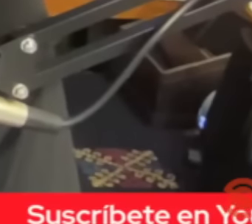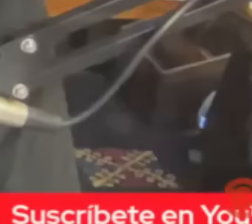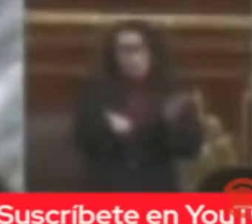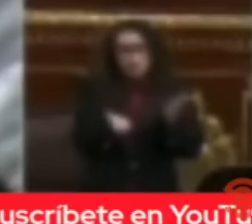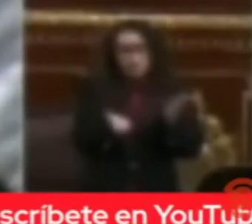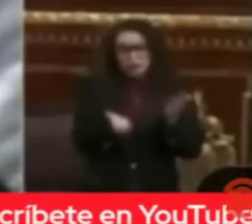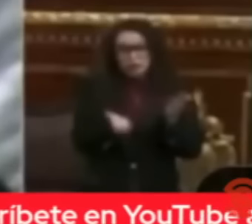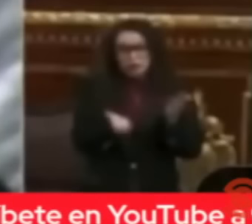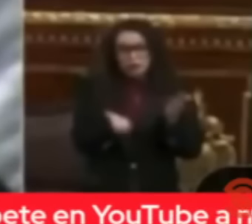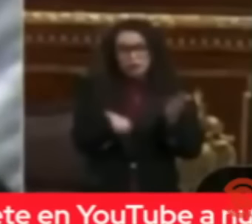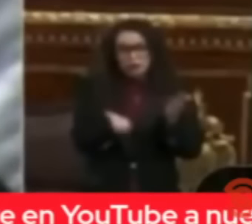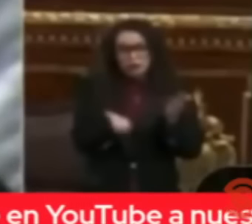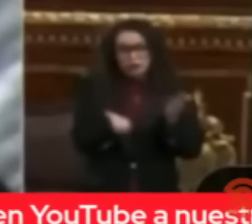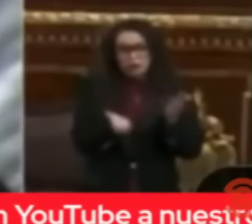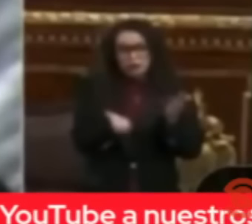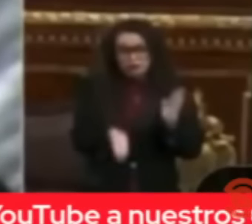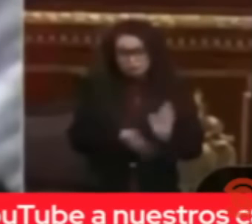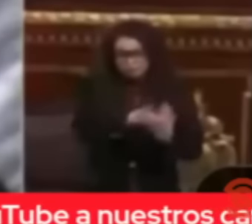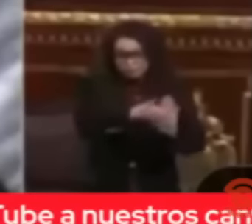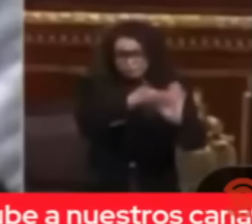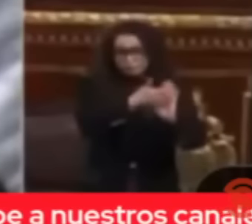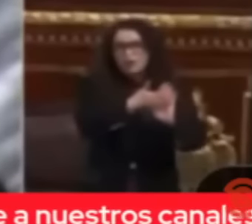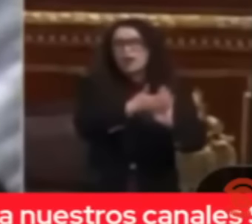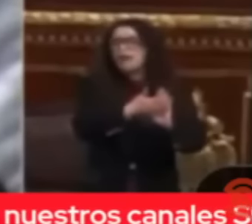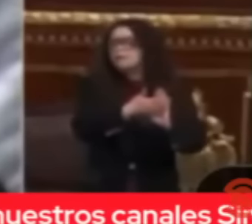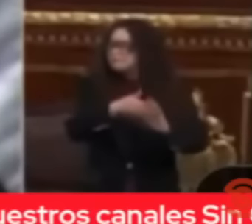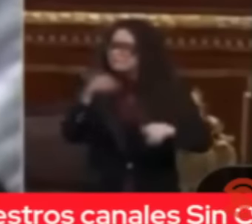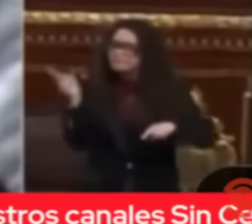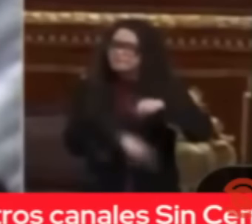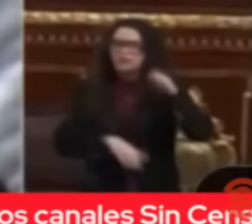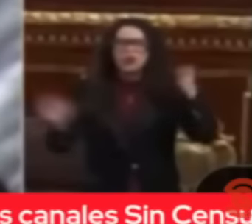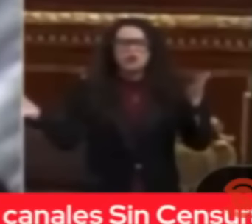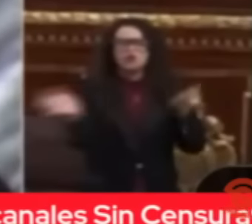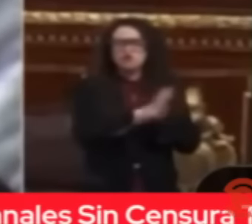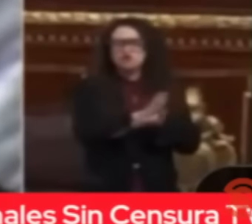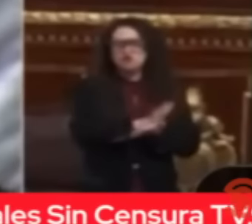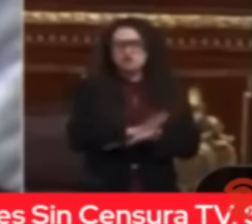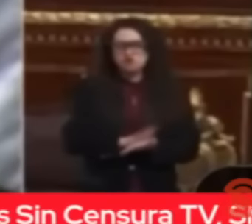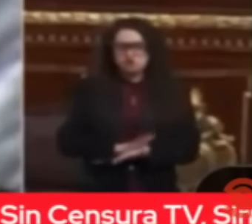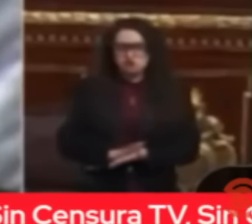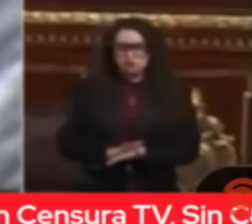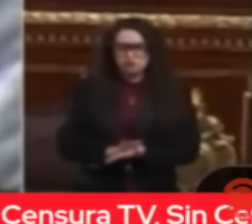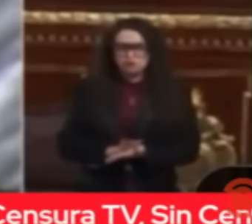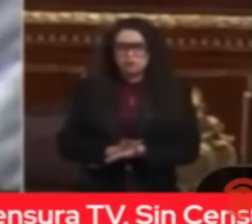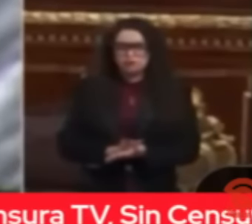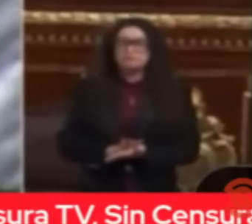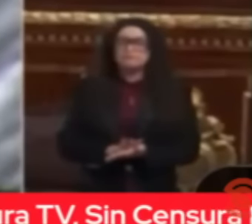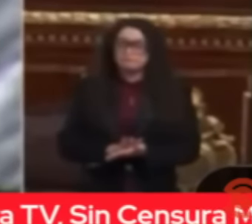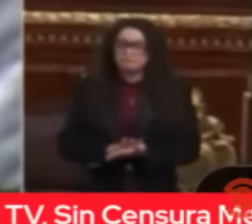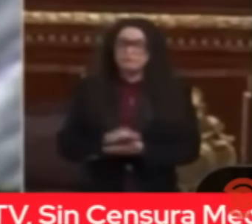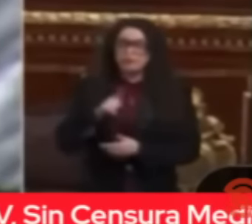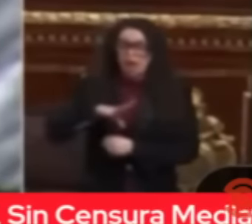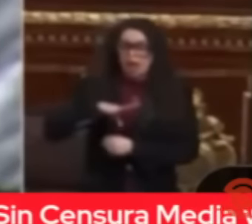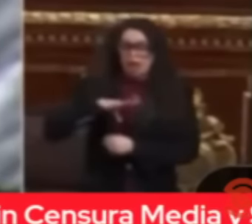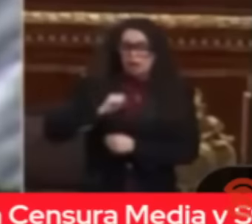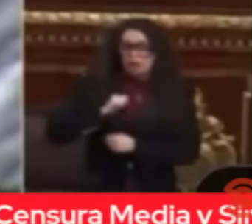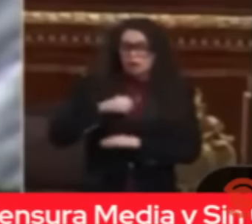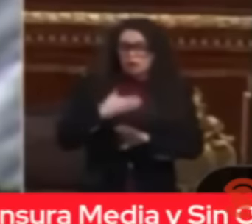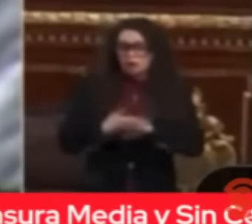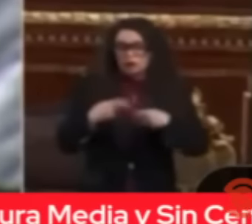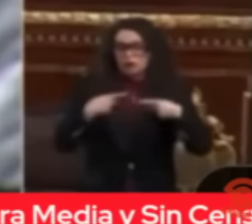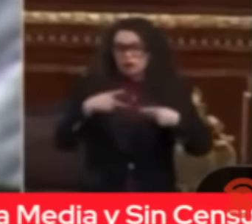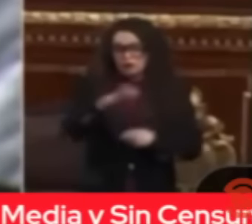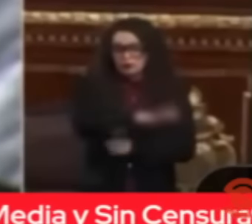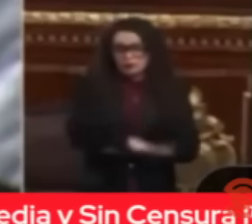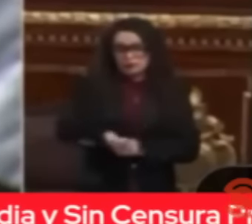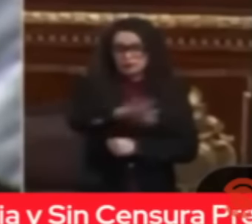pasó hablando de las inundaciones que ha habido en la Ciudad de México y dijo